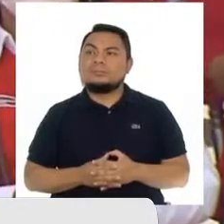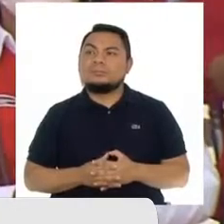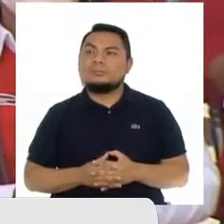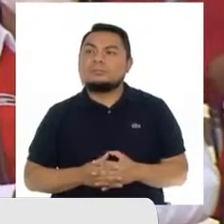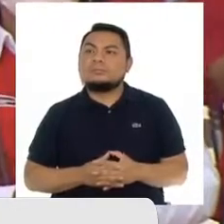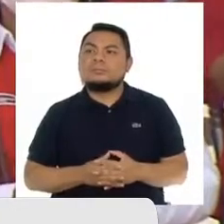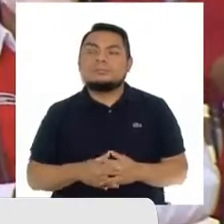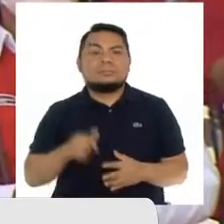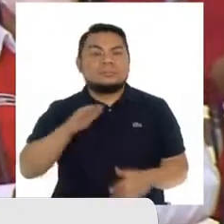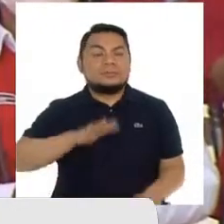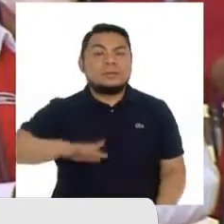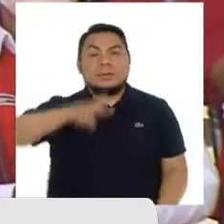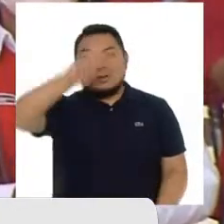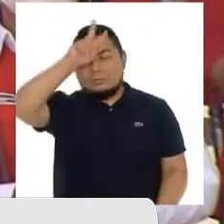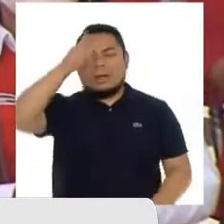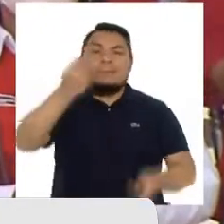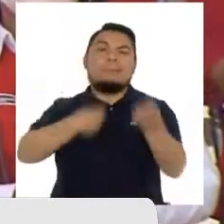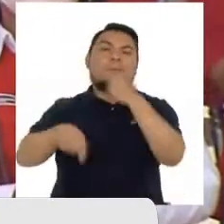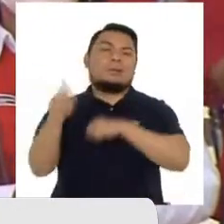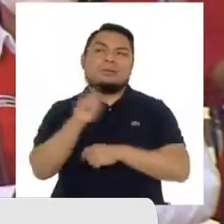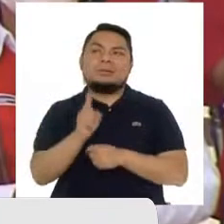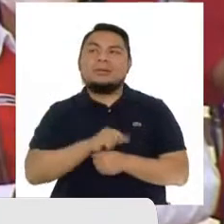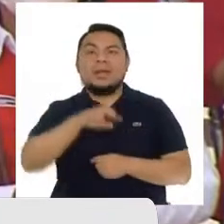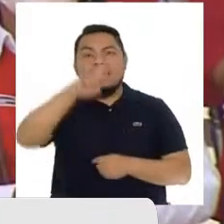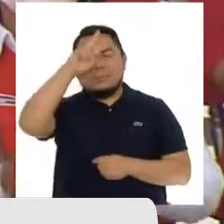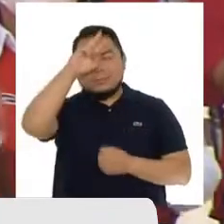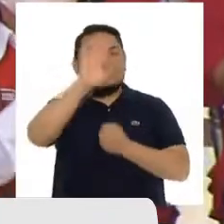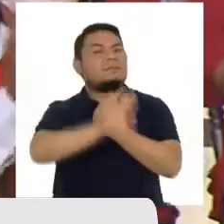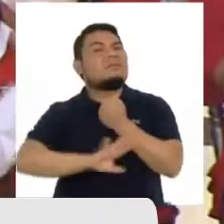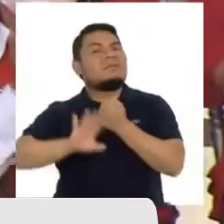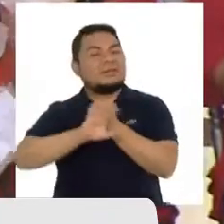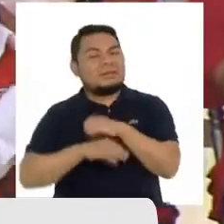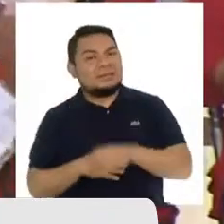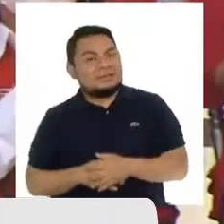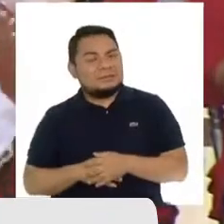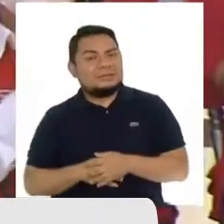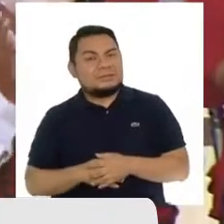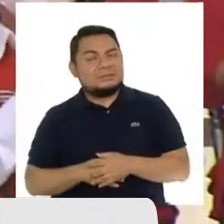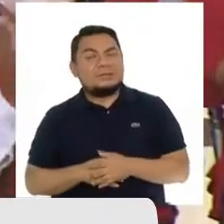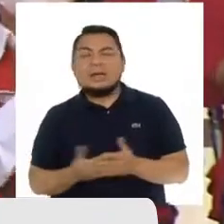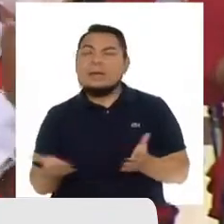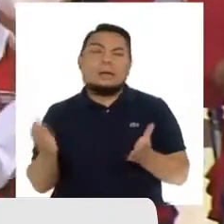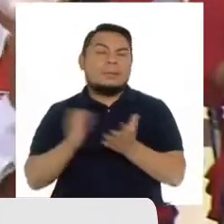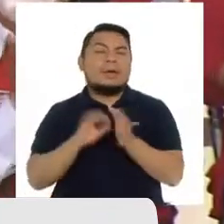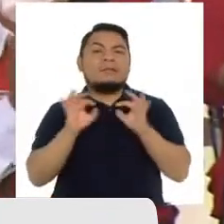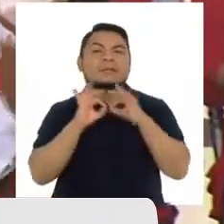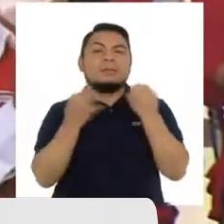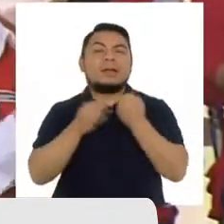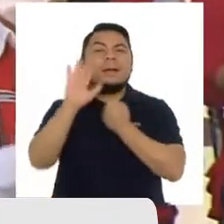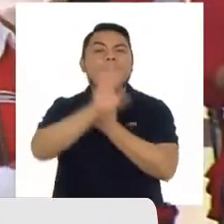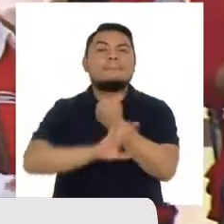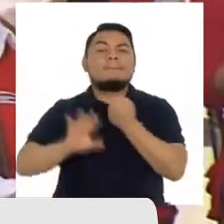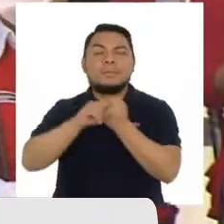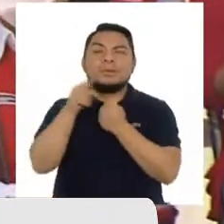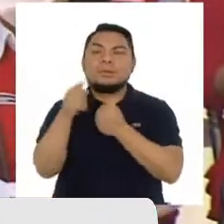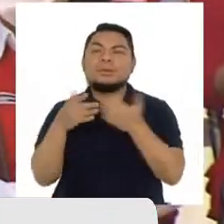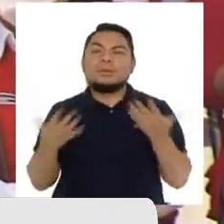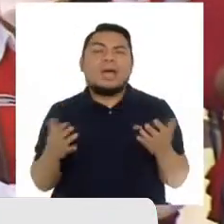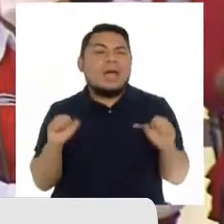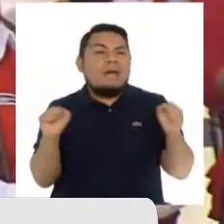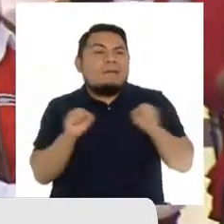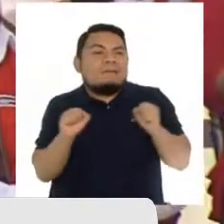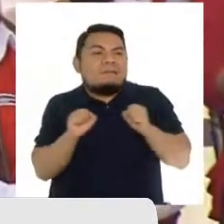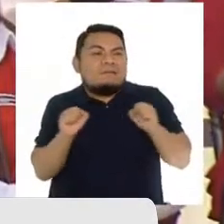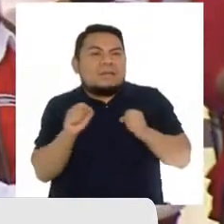la patria no se vende la patria se defiende más familias protegidas ante heladas sin viaje